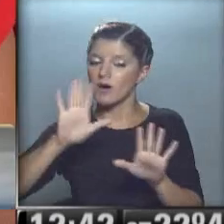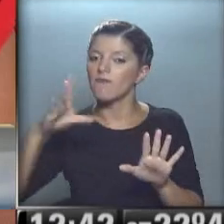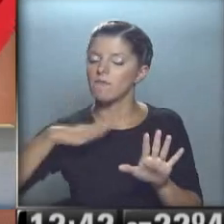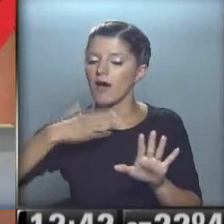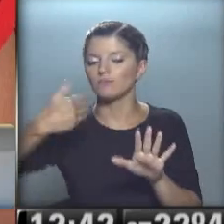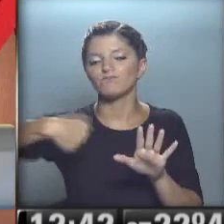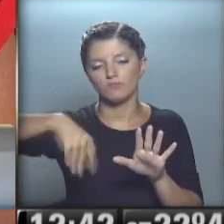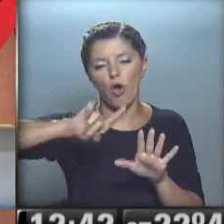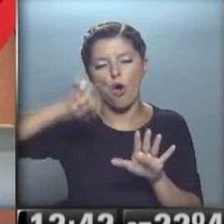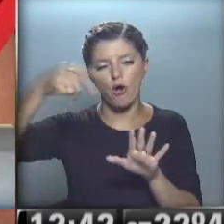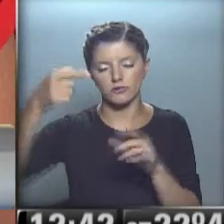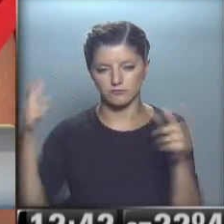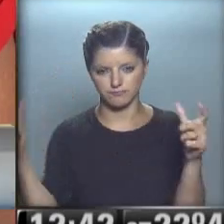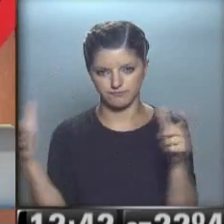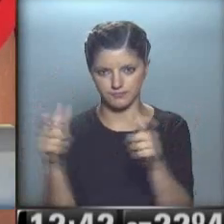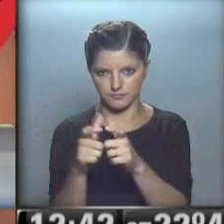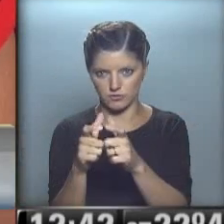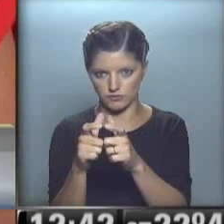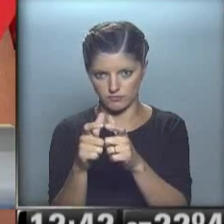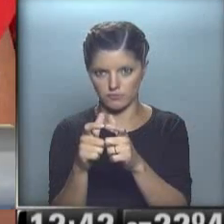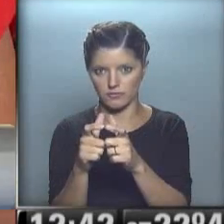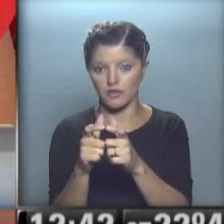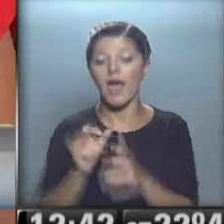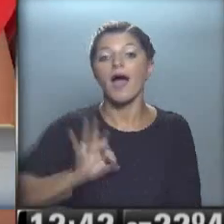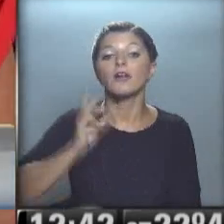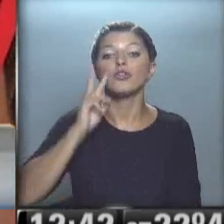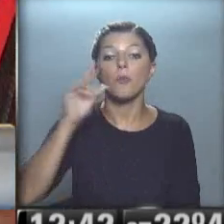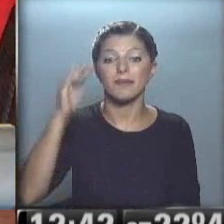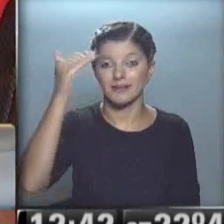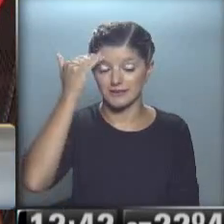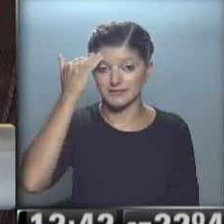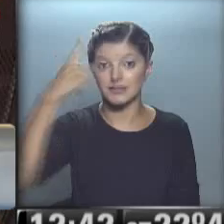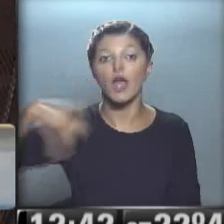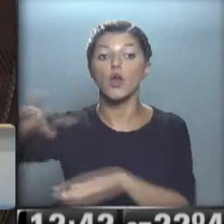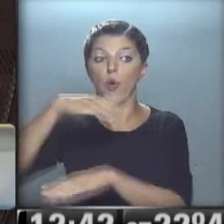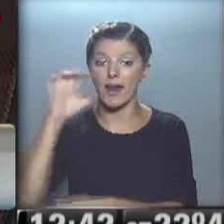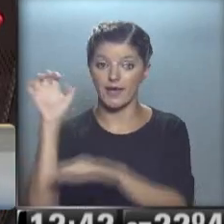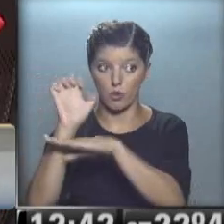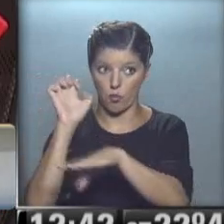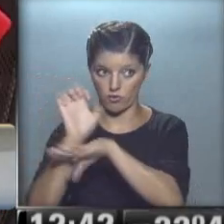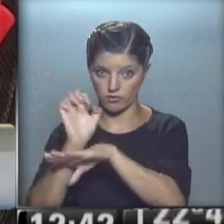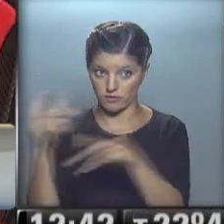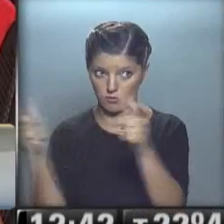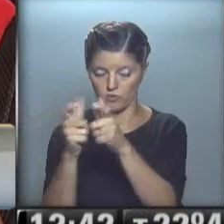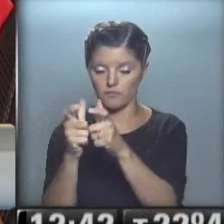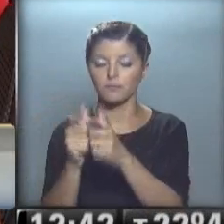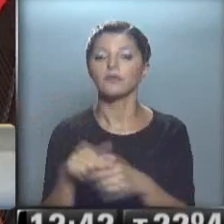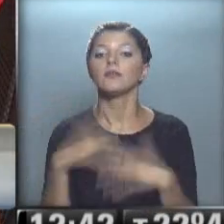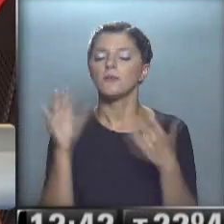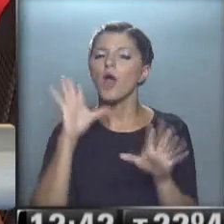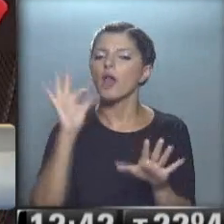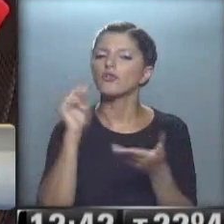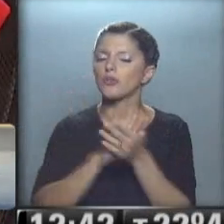futuras este futuras Cumbres en el 2015 va a ser en Ecuador y simplemente quería destacar una cosa en relación a